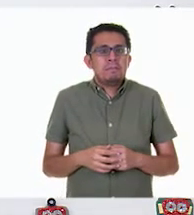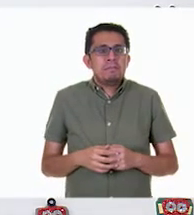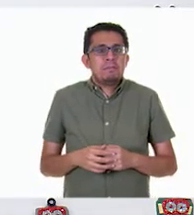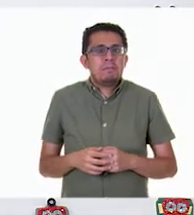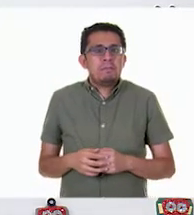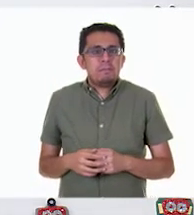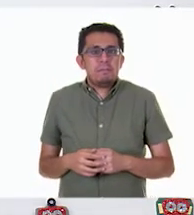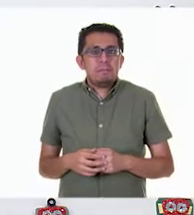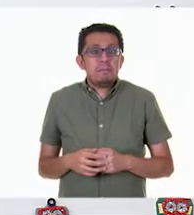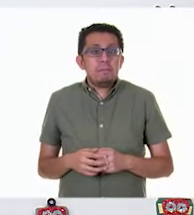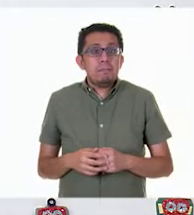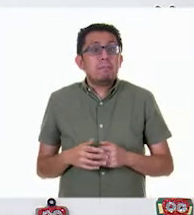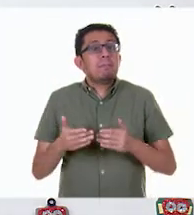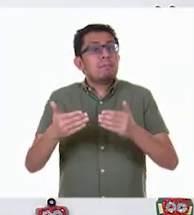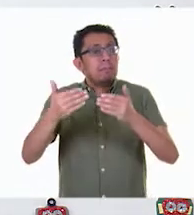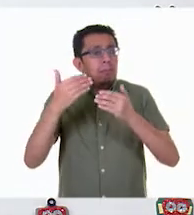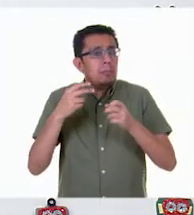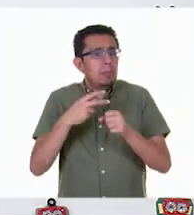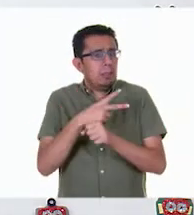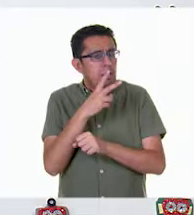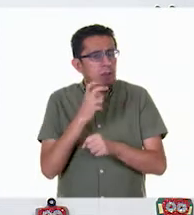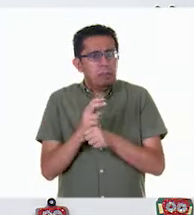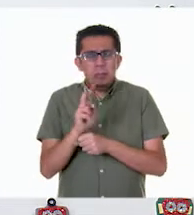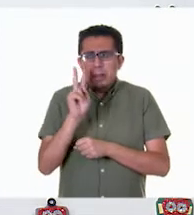A ver, déjenme ver la segunda.